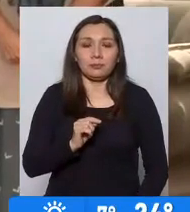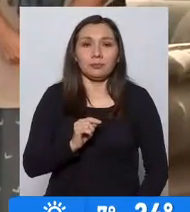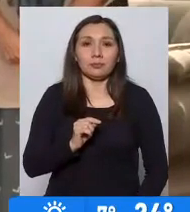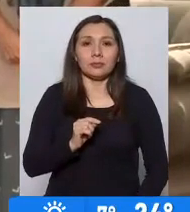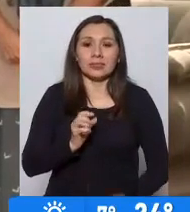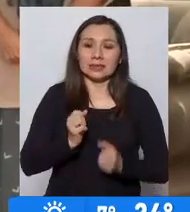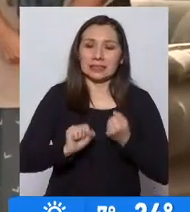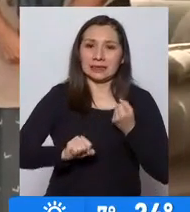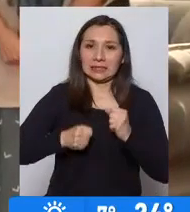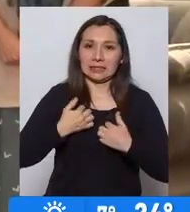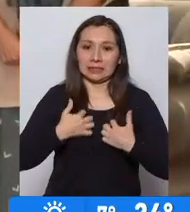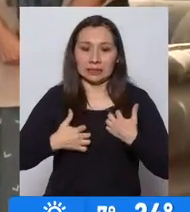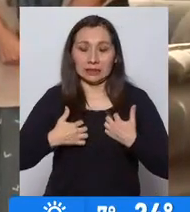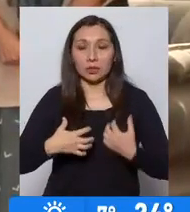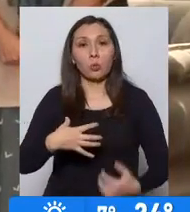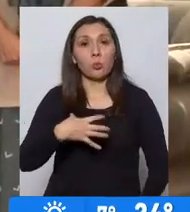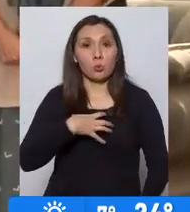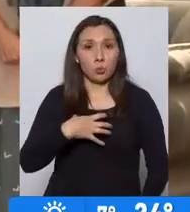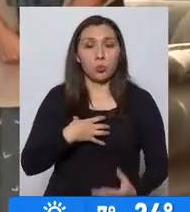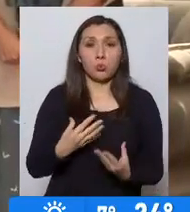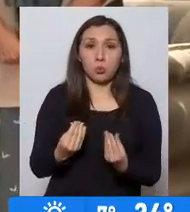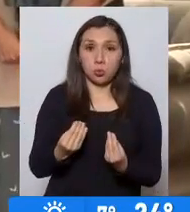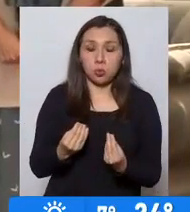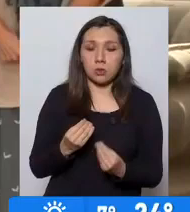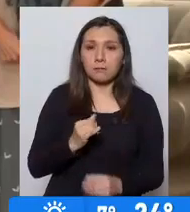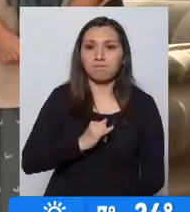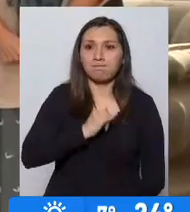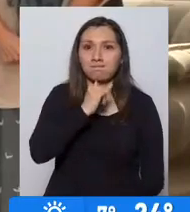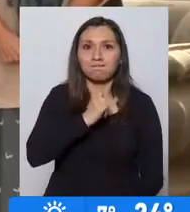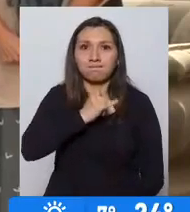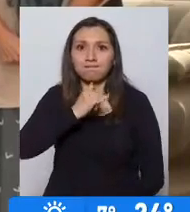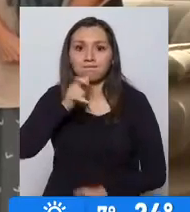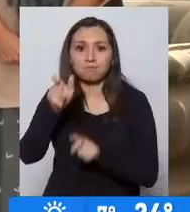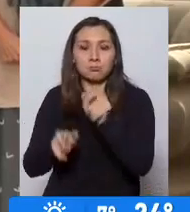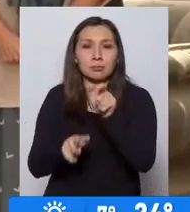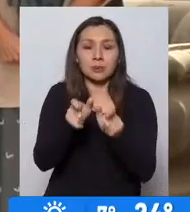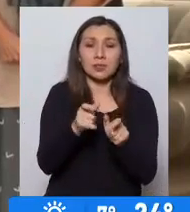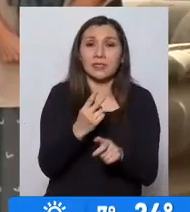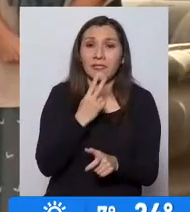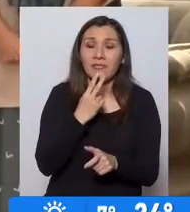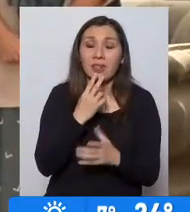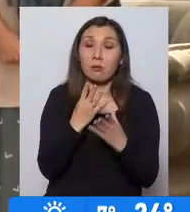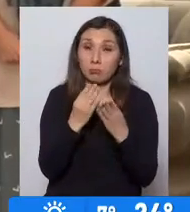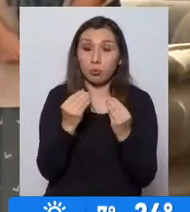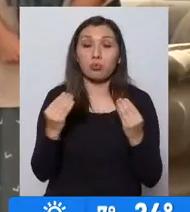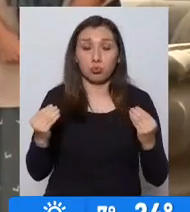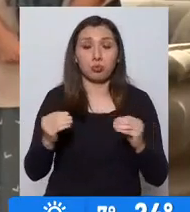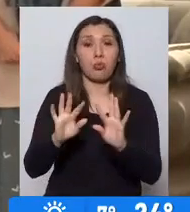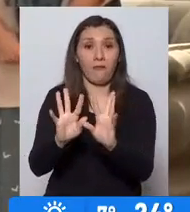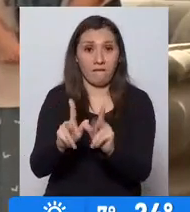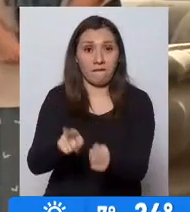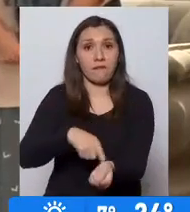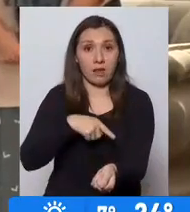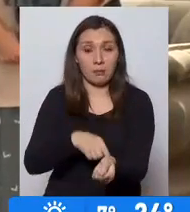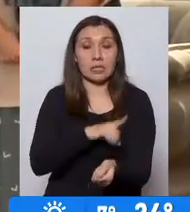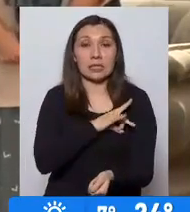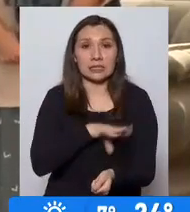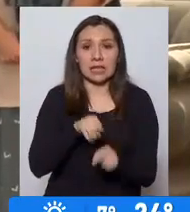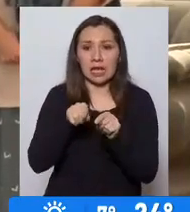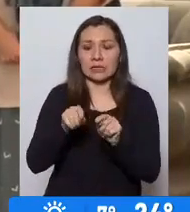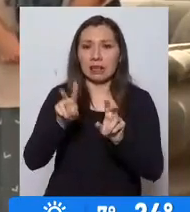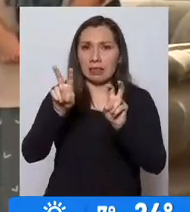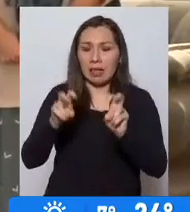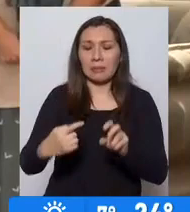la angustia, los temores, la incertidumbre que viven muchas familias chilenas frente a